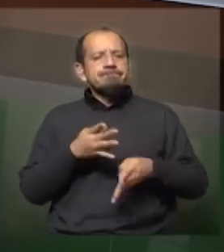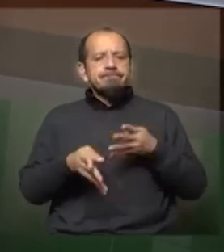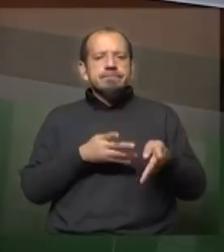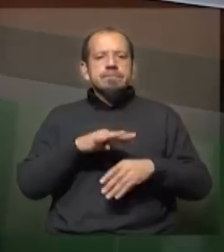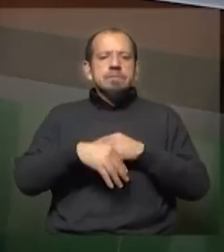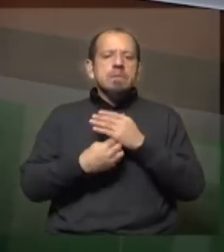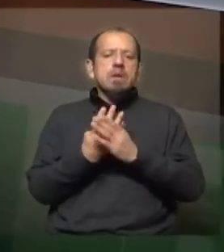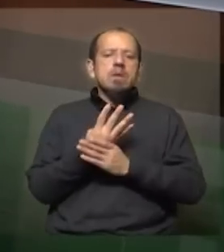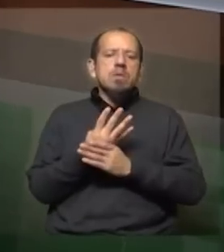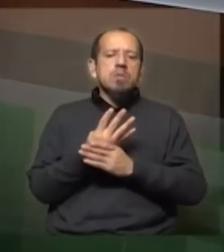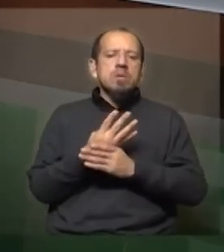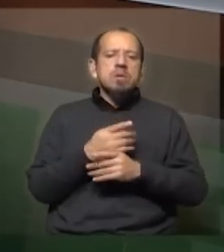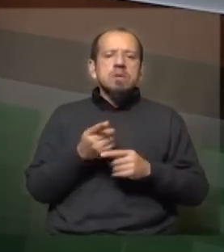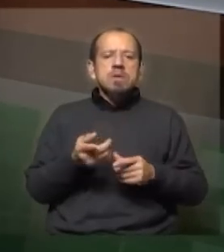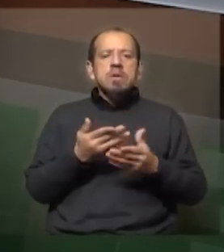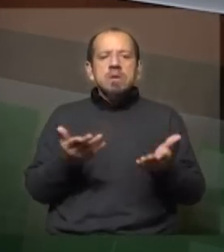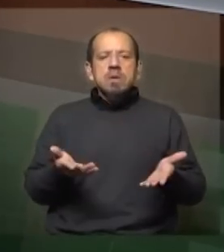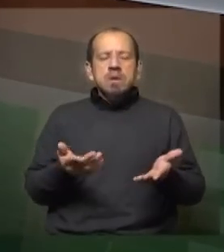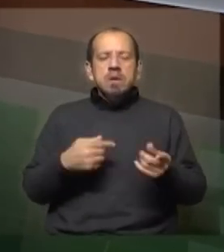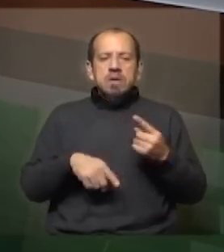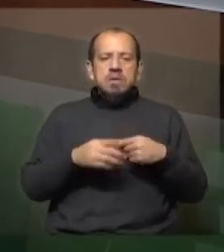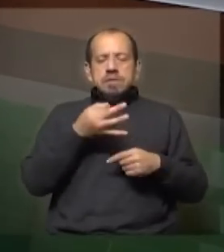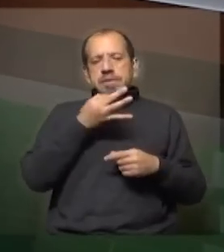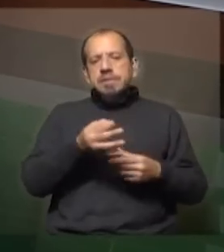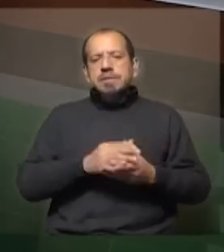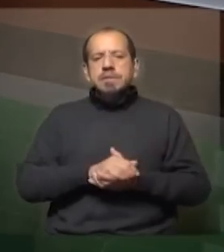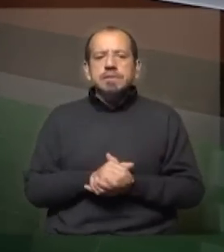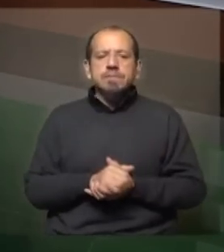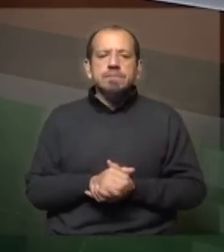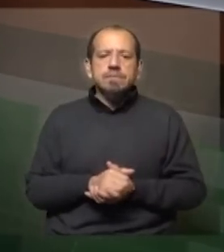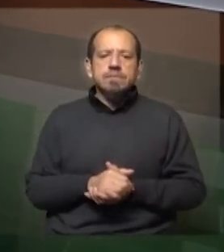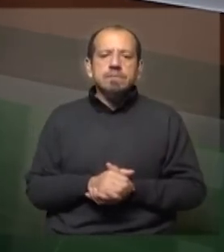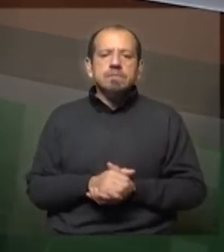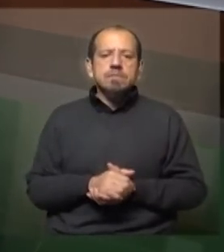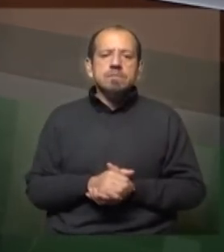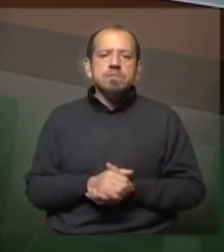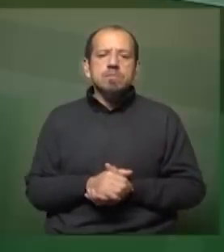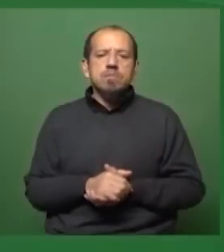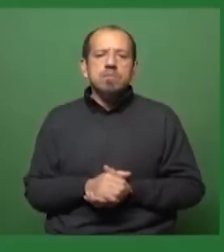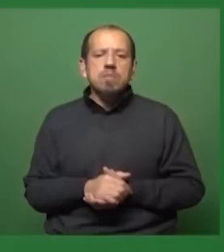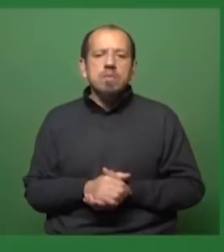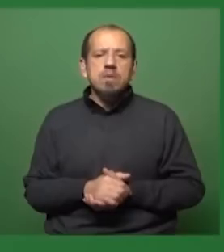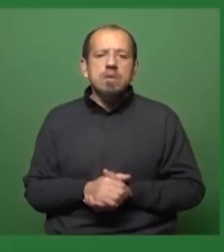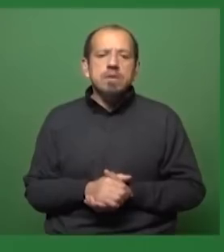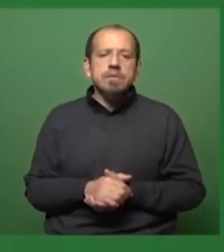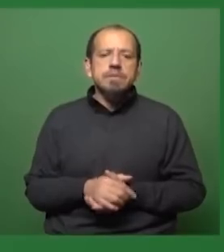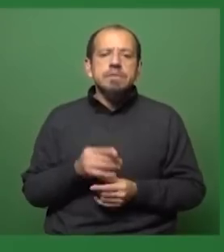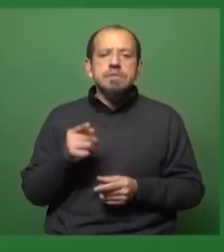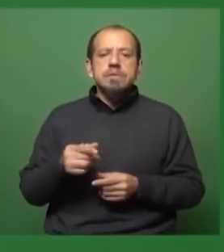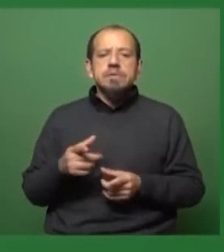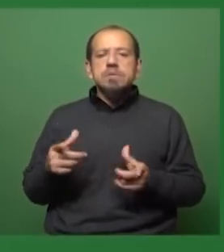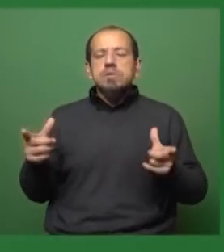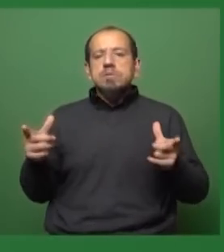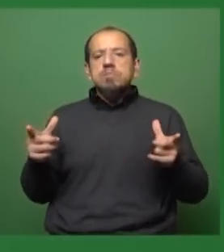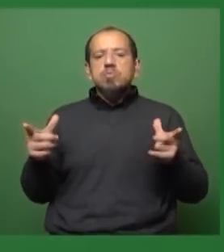veíamos al comienzo sufre de un inmovilismo como se ha dicho Bueno una nueva cumbre de mercosur esta no era una Cumbre